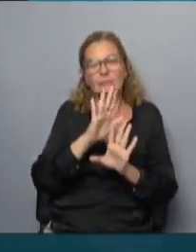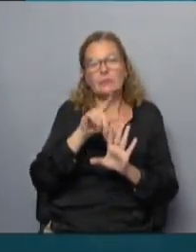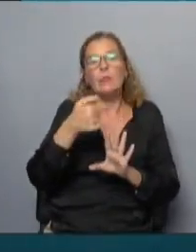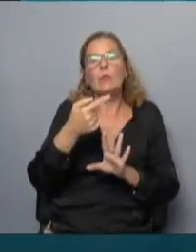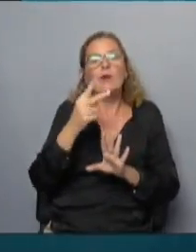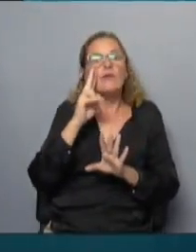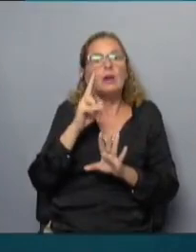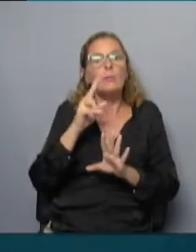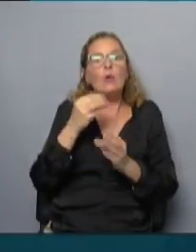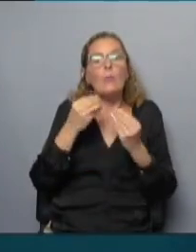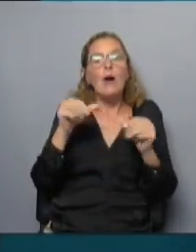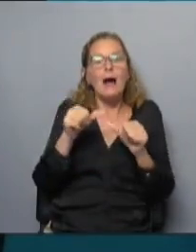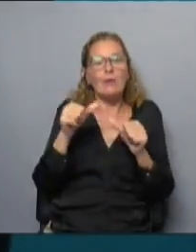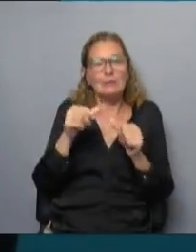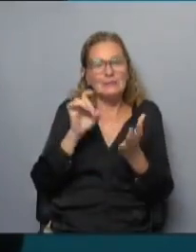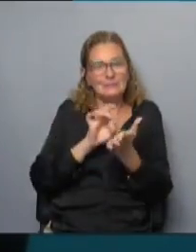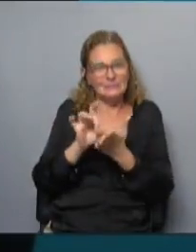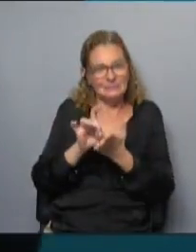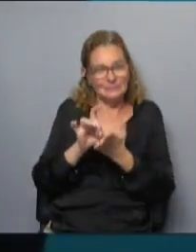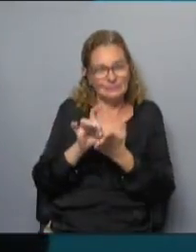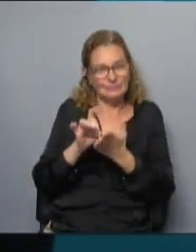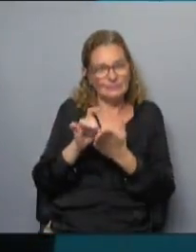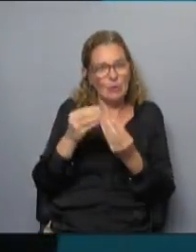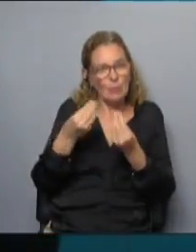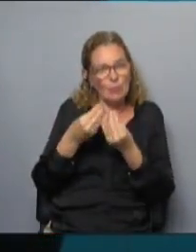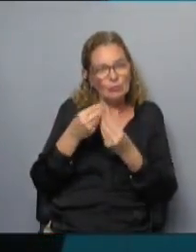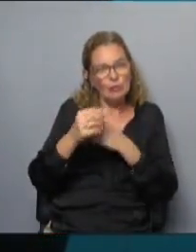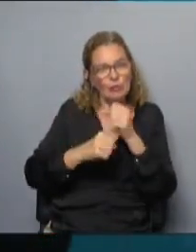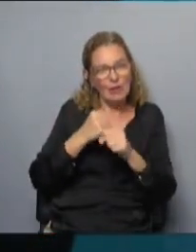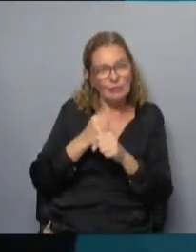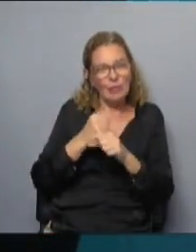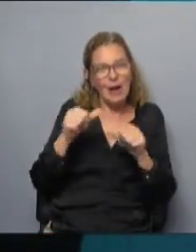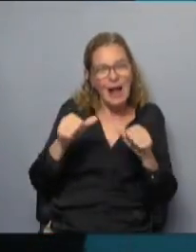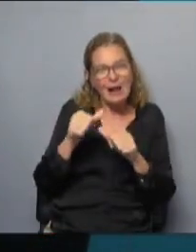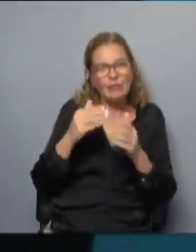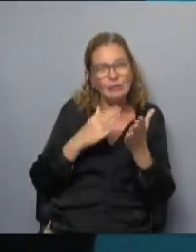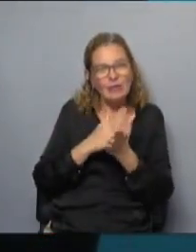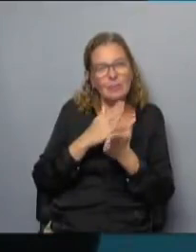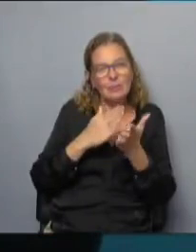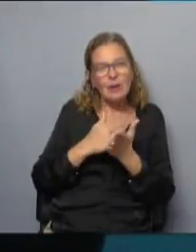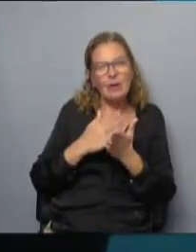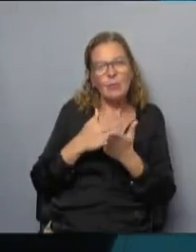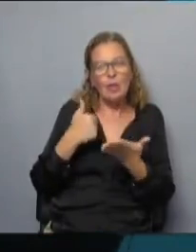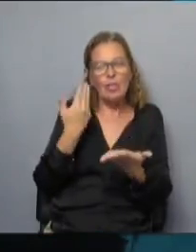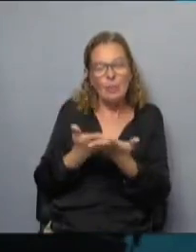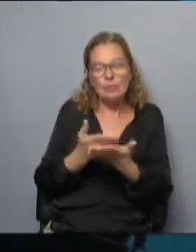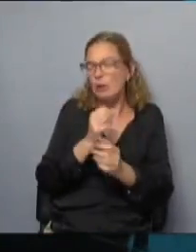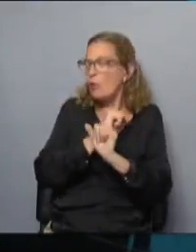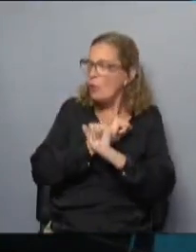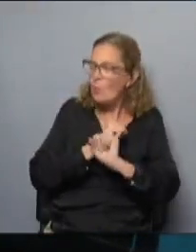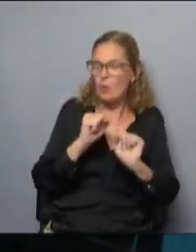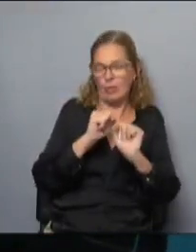cómo me arreglo el sistema está muy carcomido hace muchos años que cuando intentó algo siempre va a haber algo que me demuestra que no lo puedo hacer